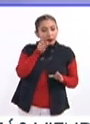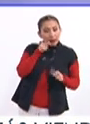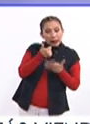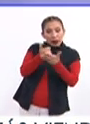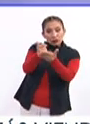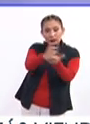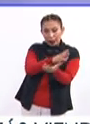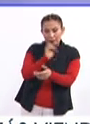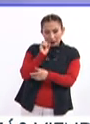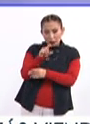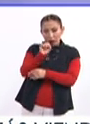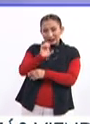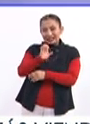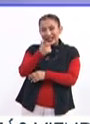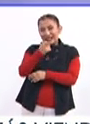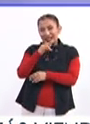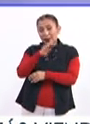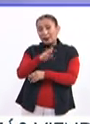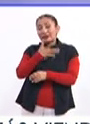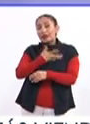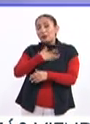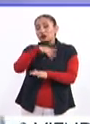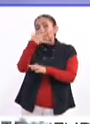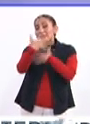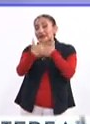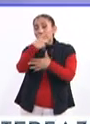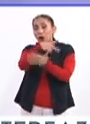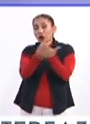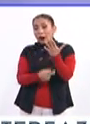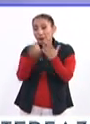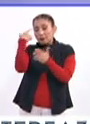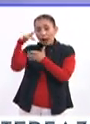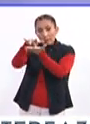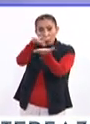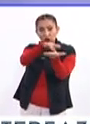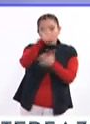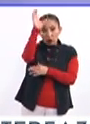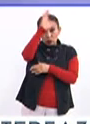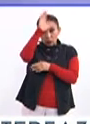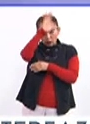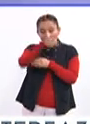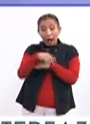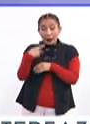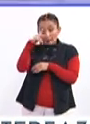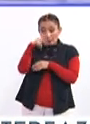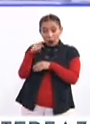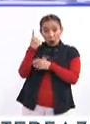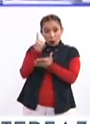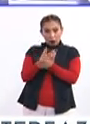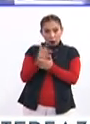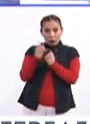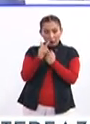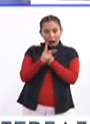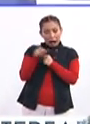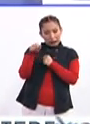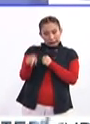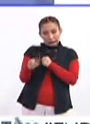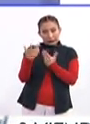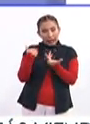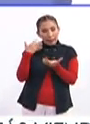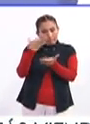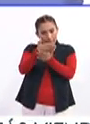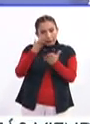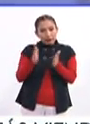ello que en el marco de la CEGIP tenemos 15 programas de cooperación en materia cultural, que por cierto México es el único país, el país